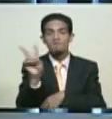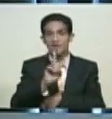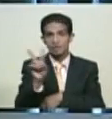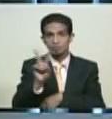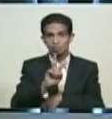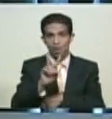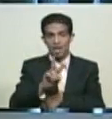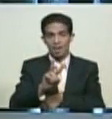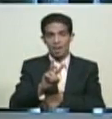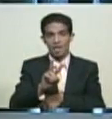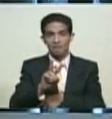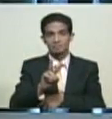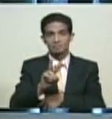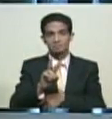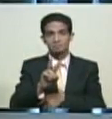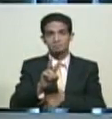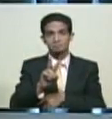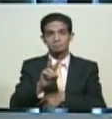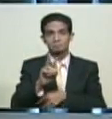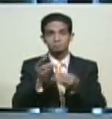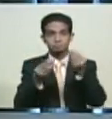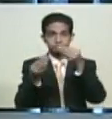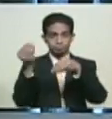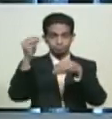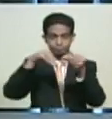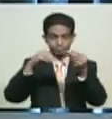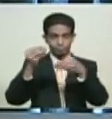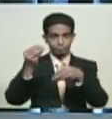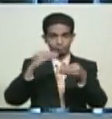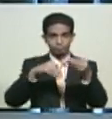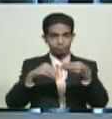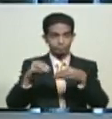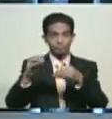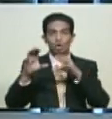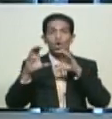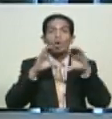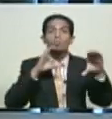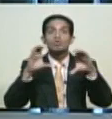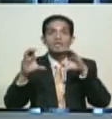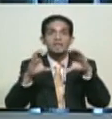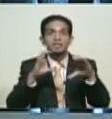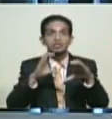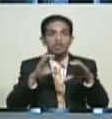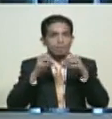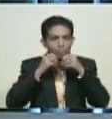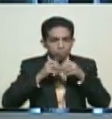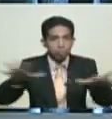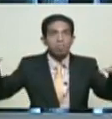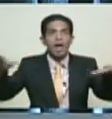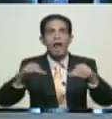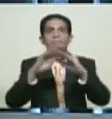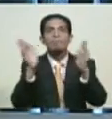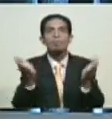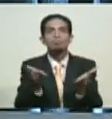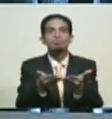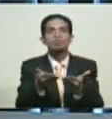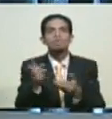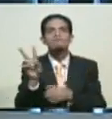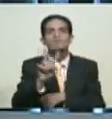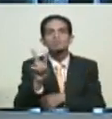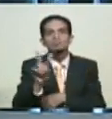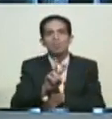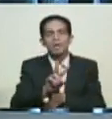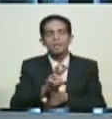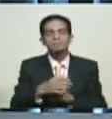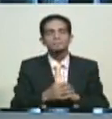comunicacional que se emite desde venezuela y para américa latina